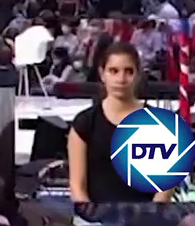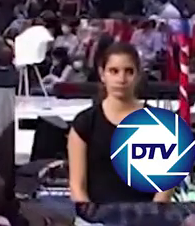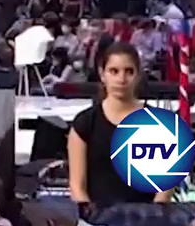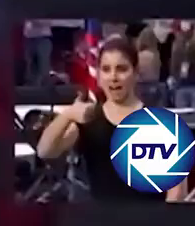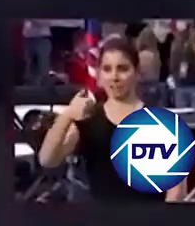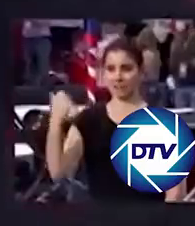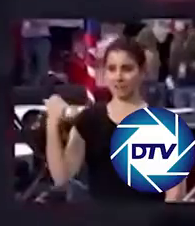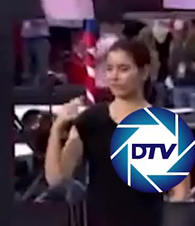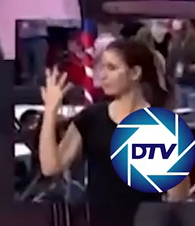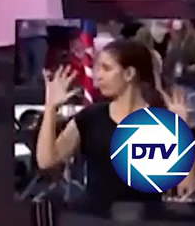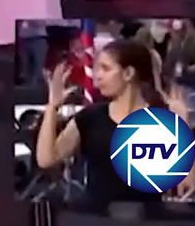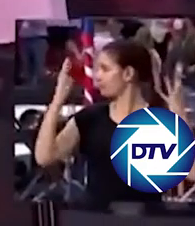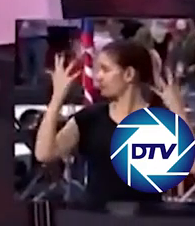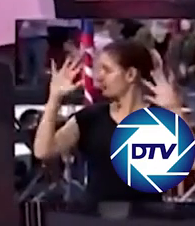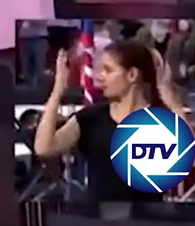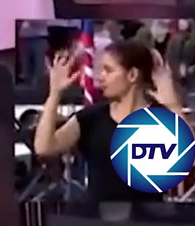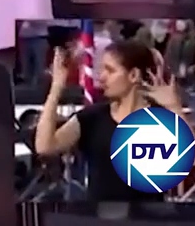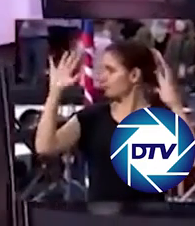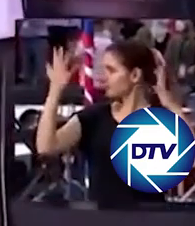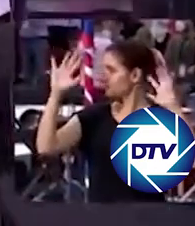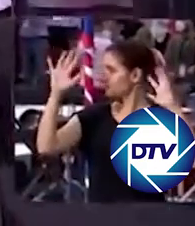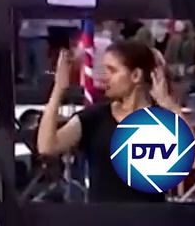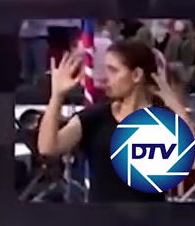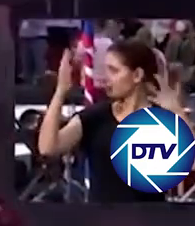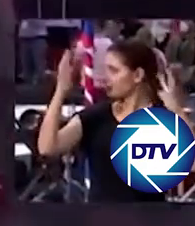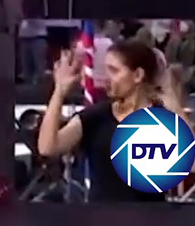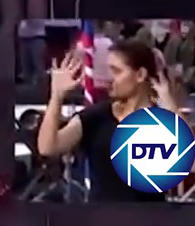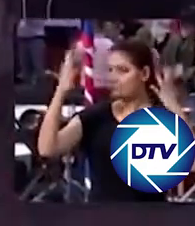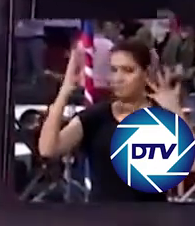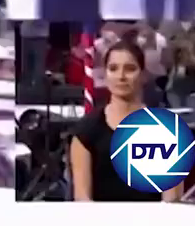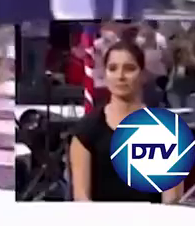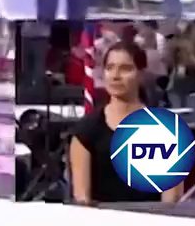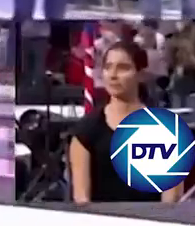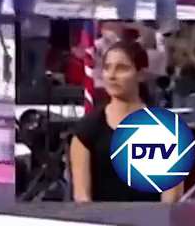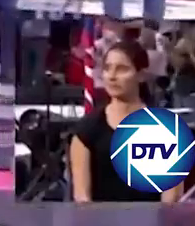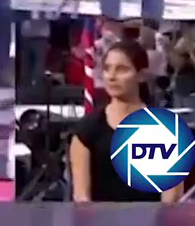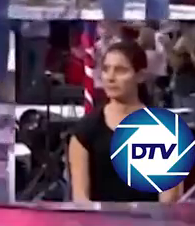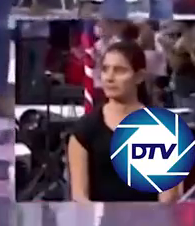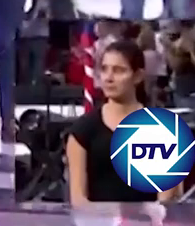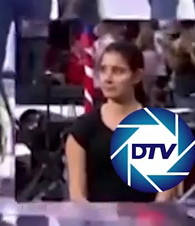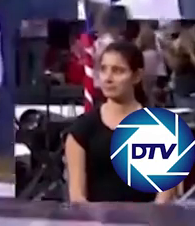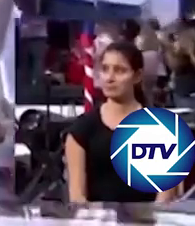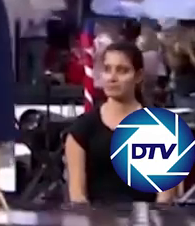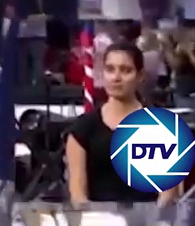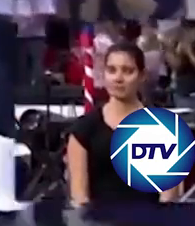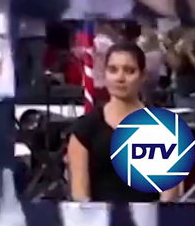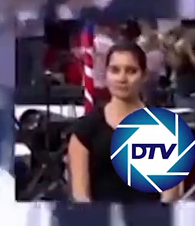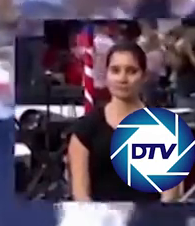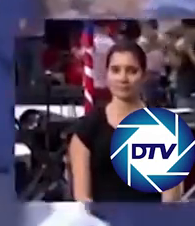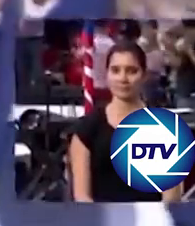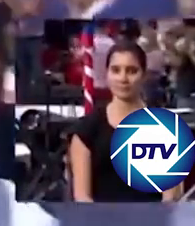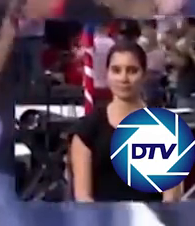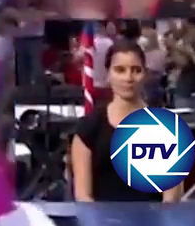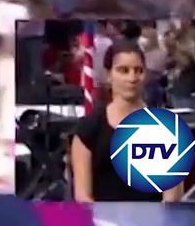socialistas. Atención, uno de ellos es el senador Popvizcaya Chema Oleaga, al que, por cierto, no le han hecho mucho caso los